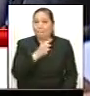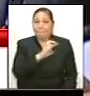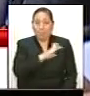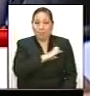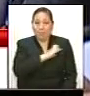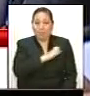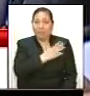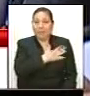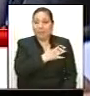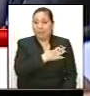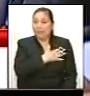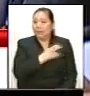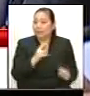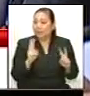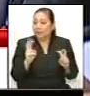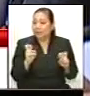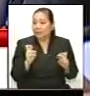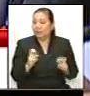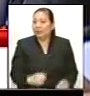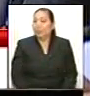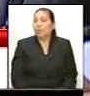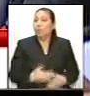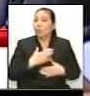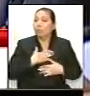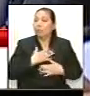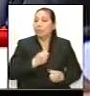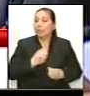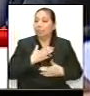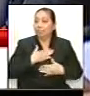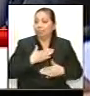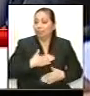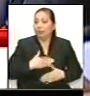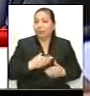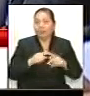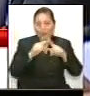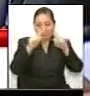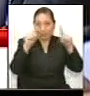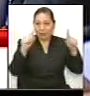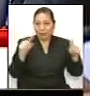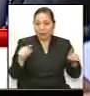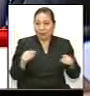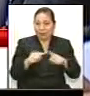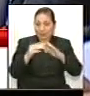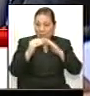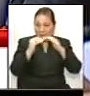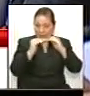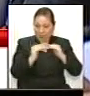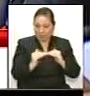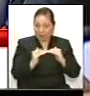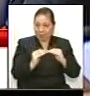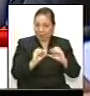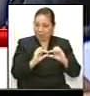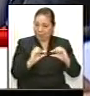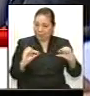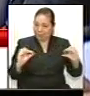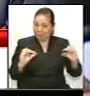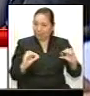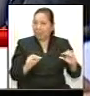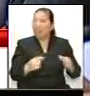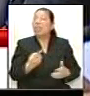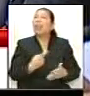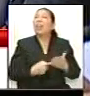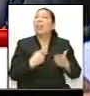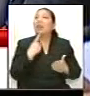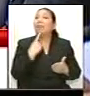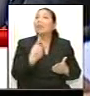la página 23, sobre el tema mente sana en cuerpo sano, existe un recuadro en la parte inferior derecha en la cual se deja un link con el cual